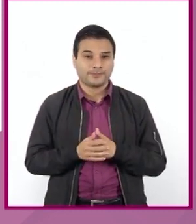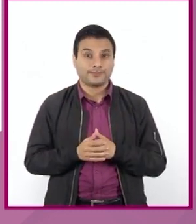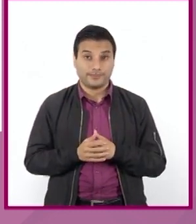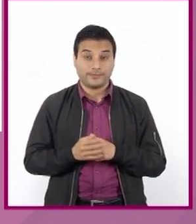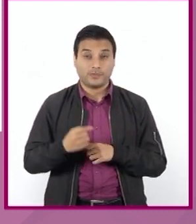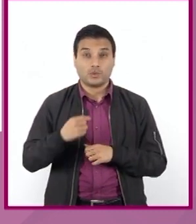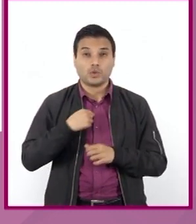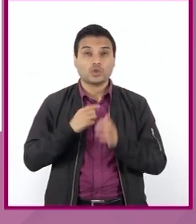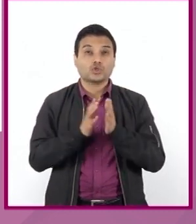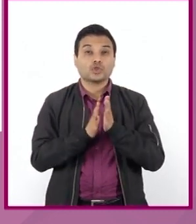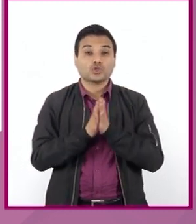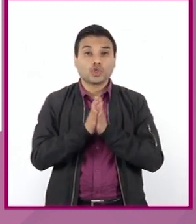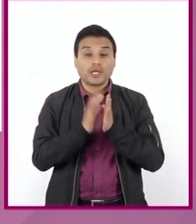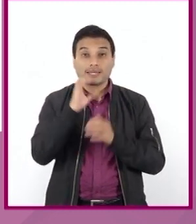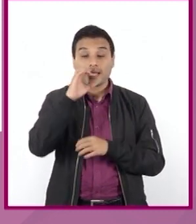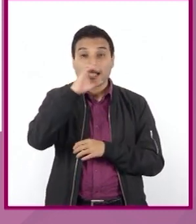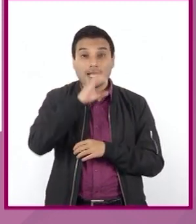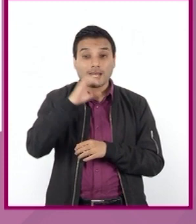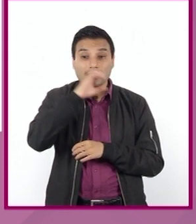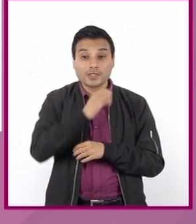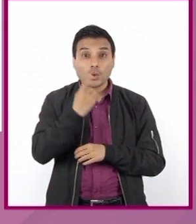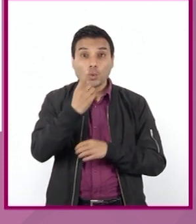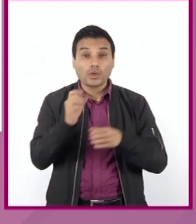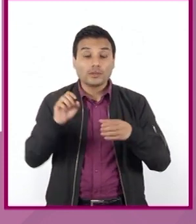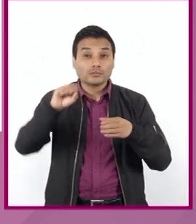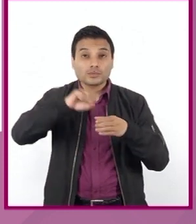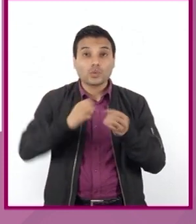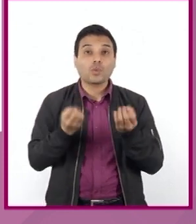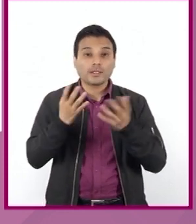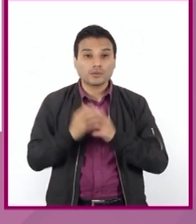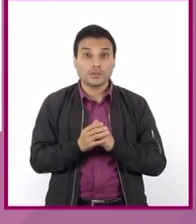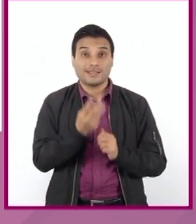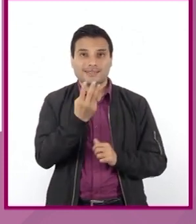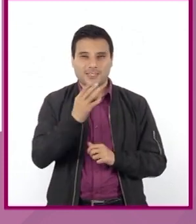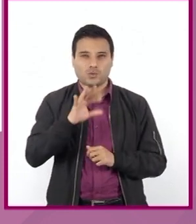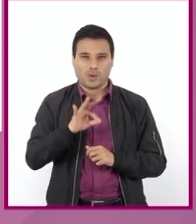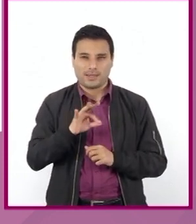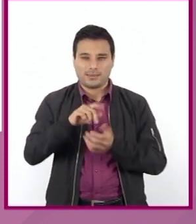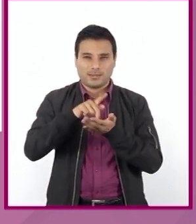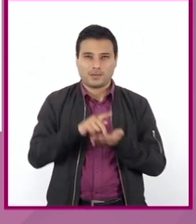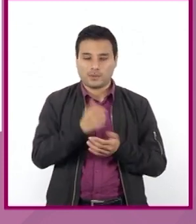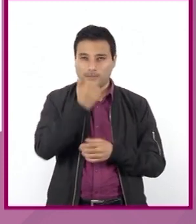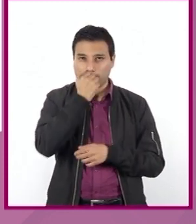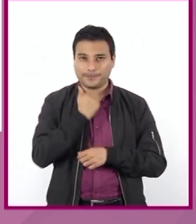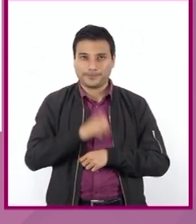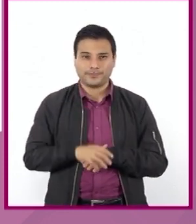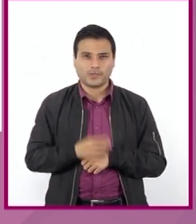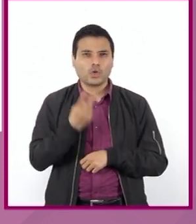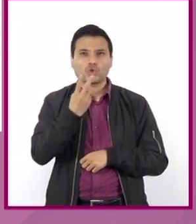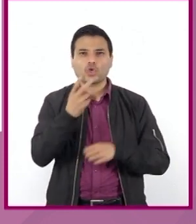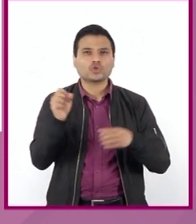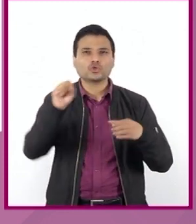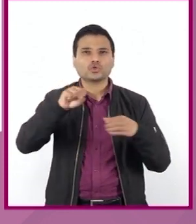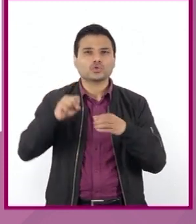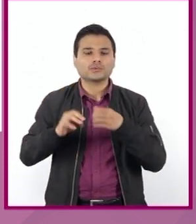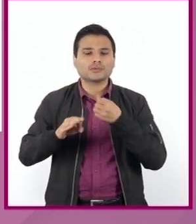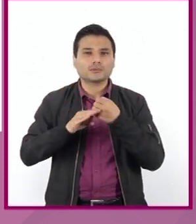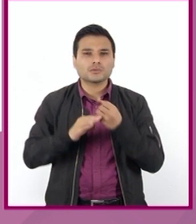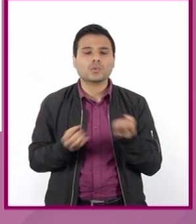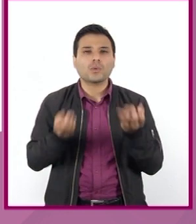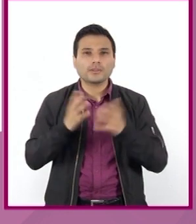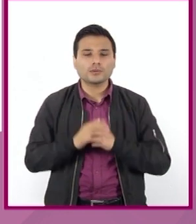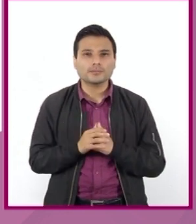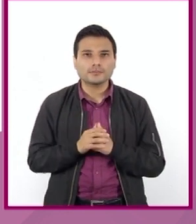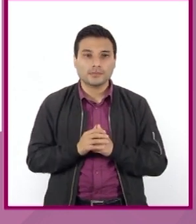chocolate caliente se requieren 3 cuarentaavos de kilogramo de azúcar. Y para 2 porciones, como